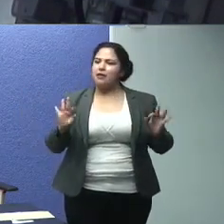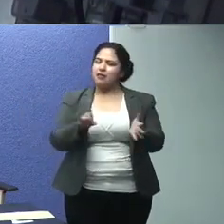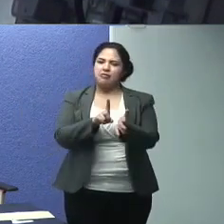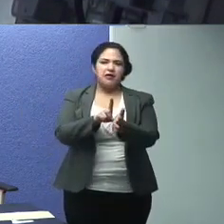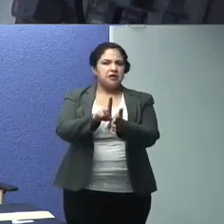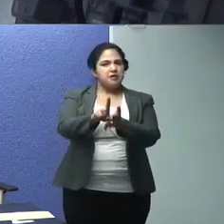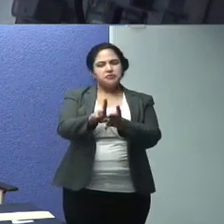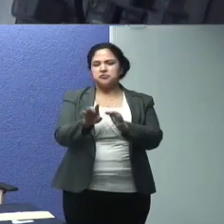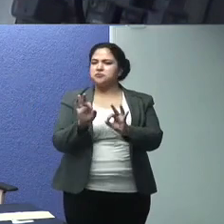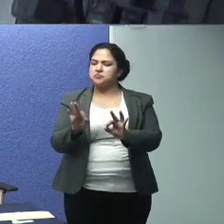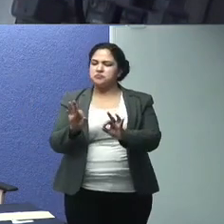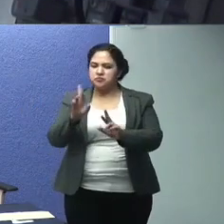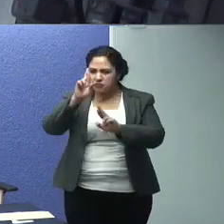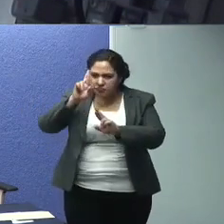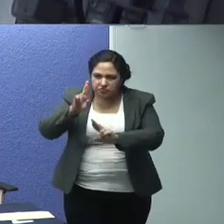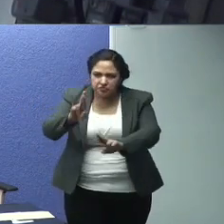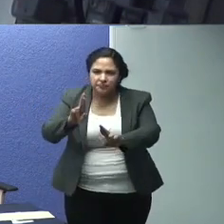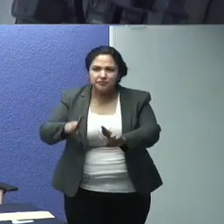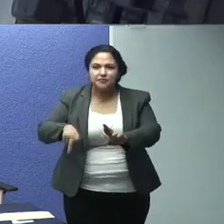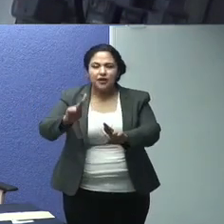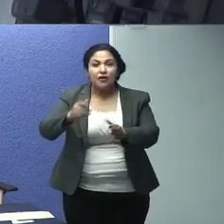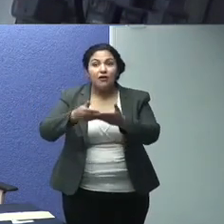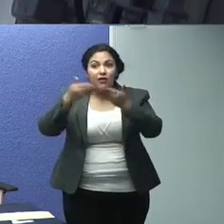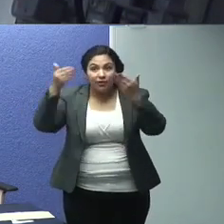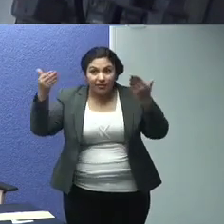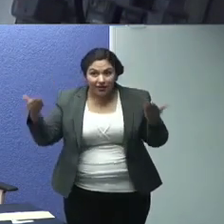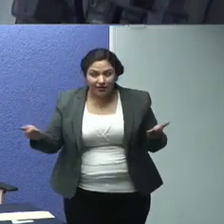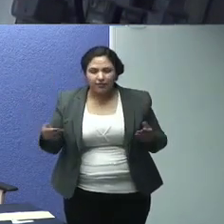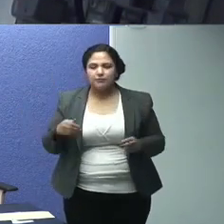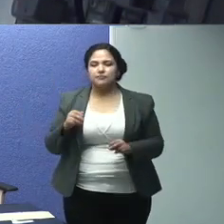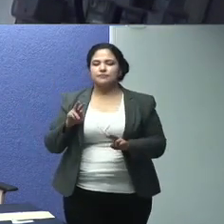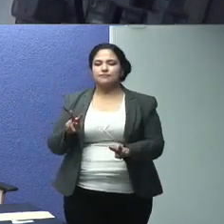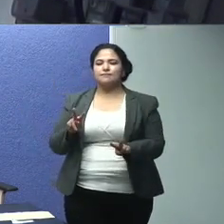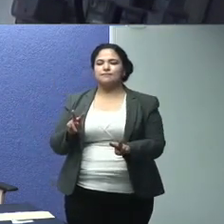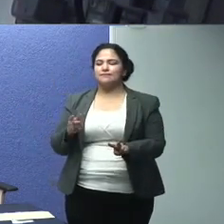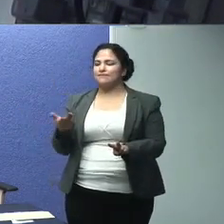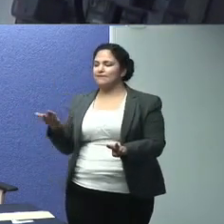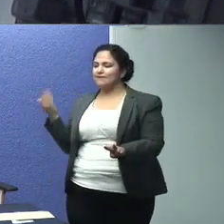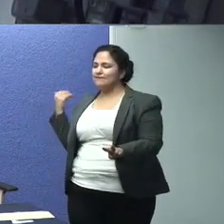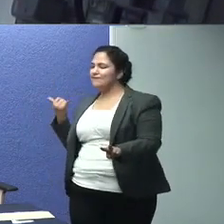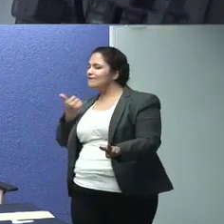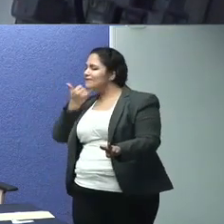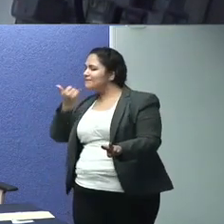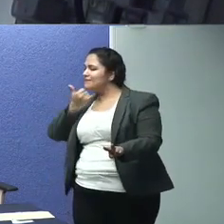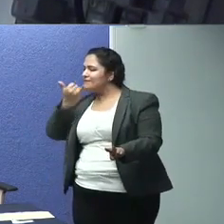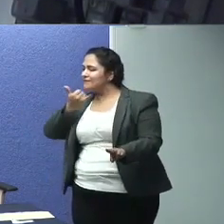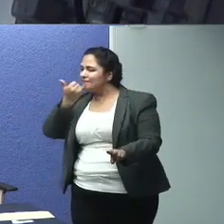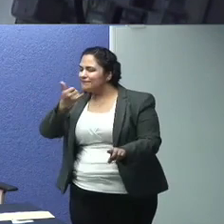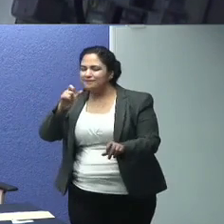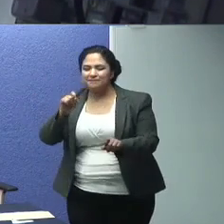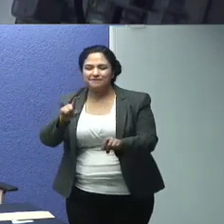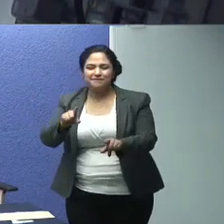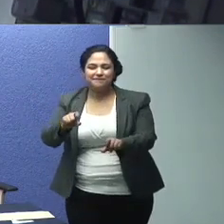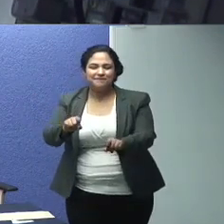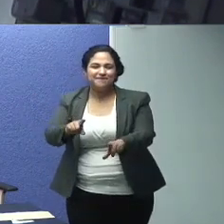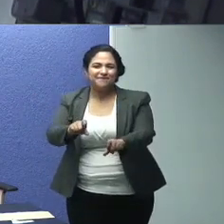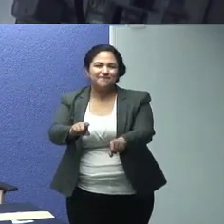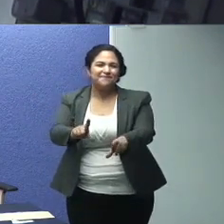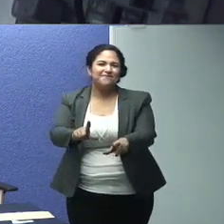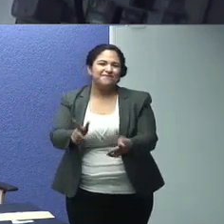cuenta a la hora de la atención que seguimos repitiendo todos esta forma